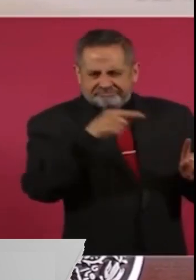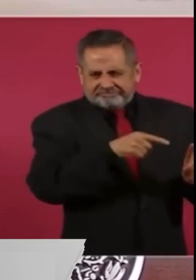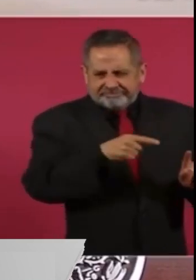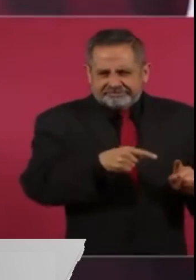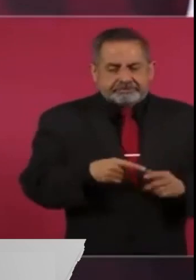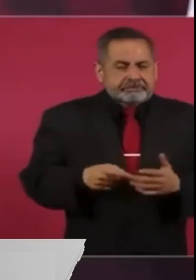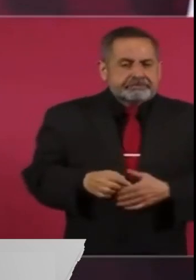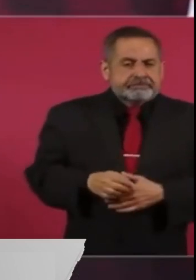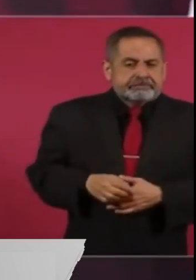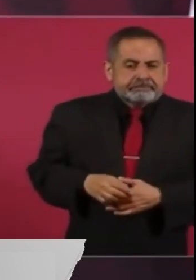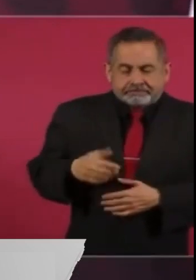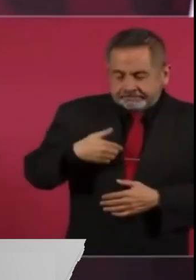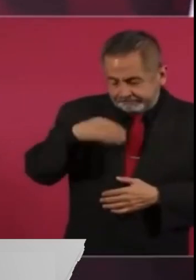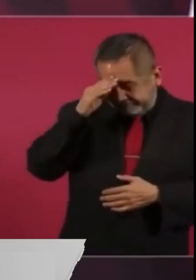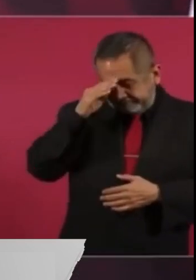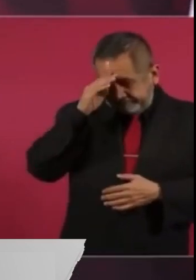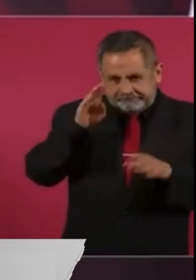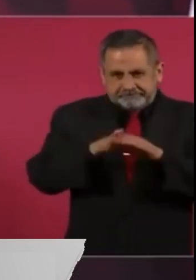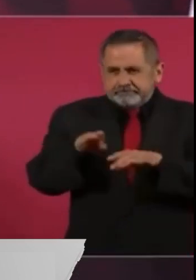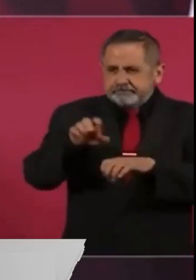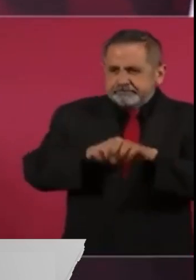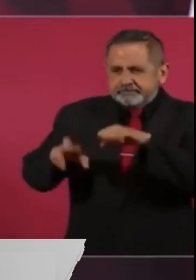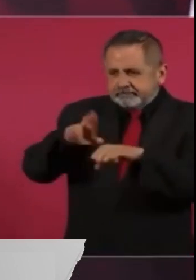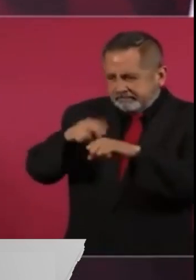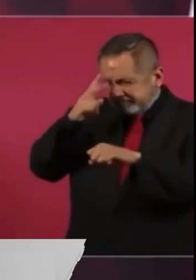al embajador de México,